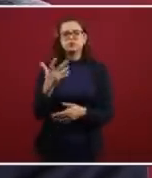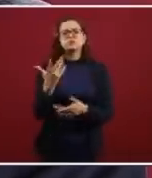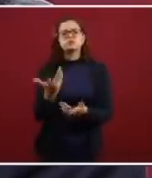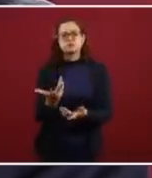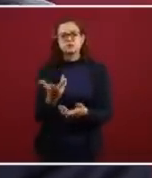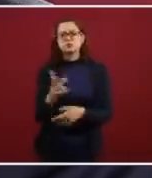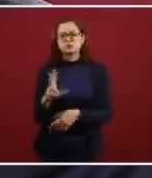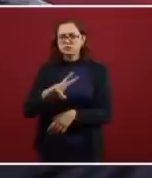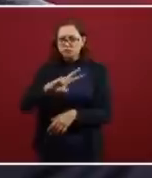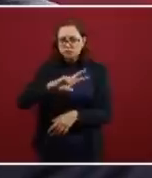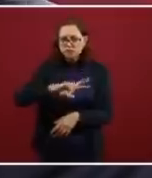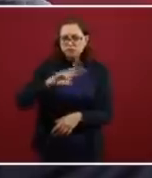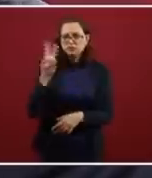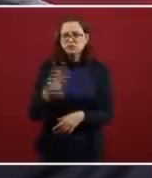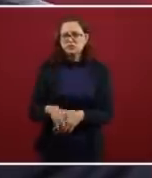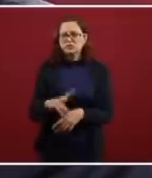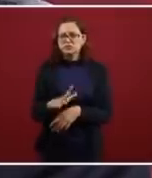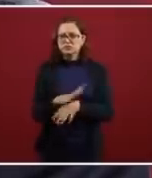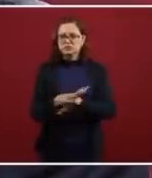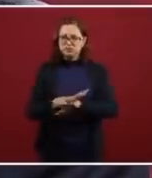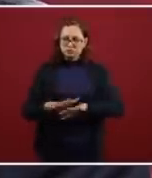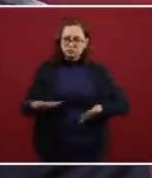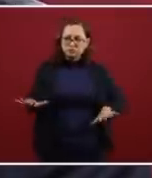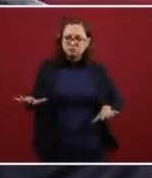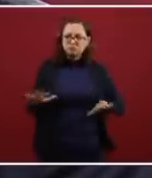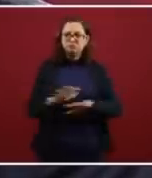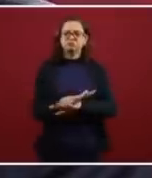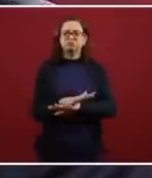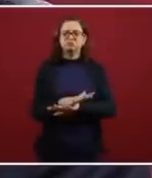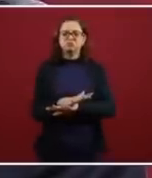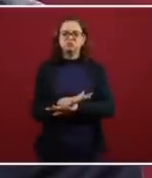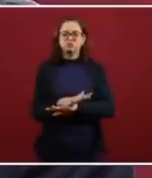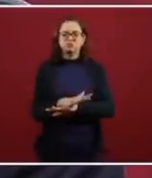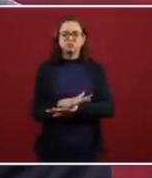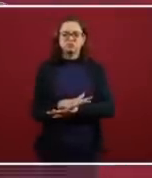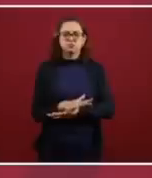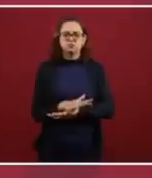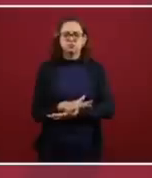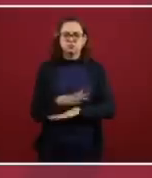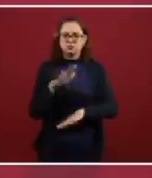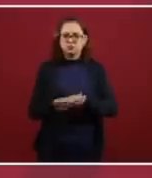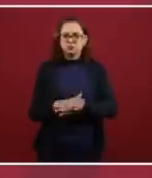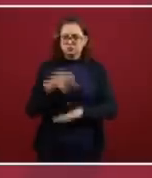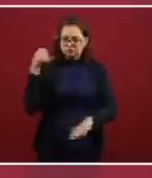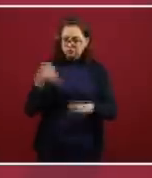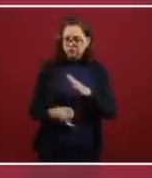cambios a nivel de la ley,